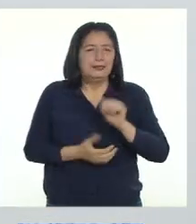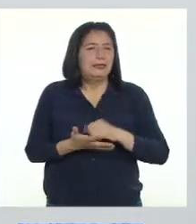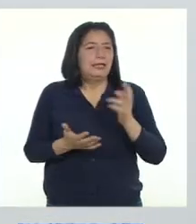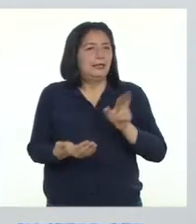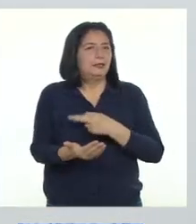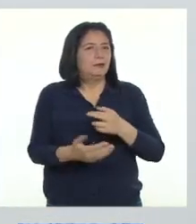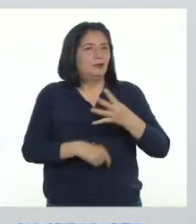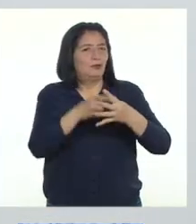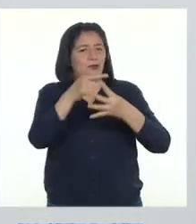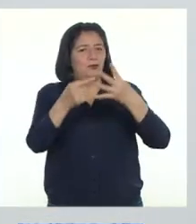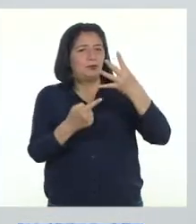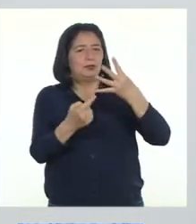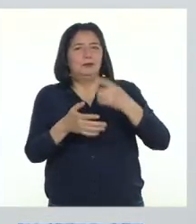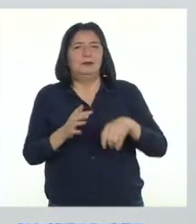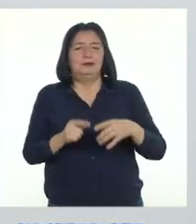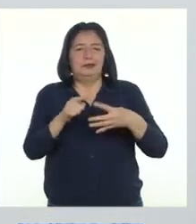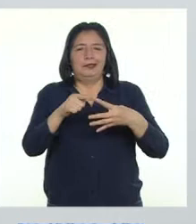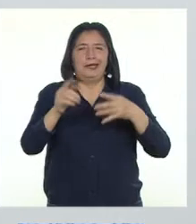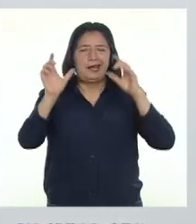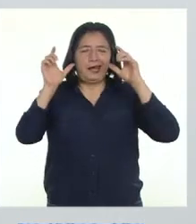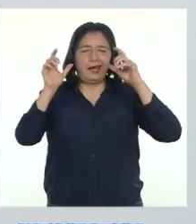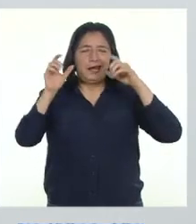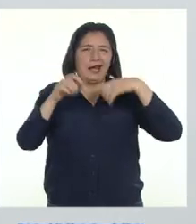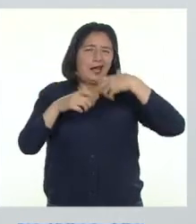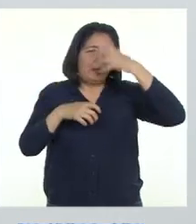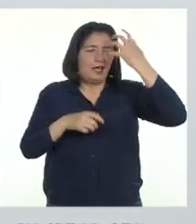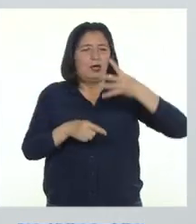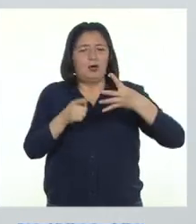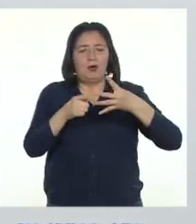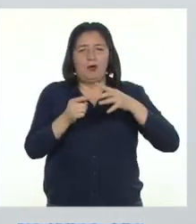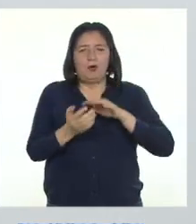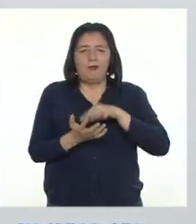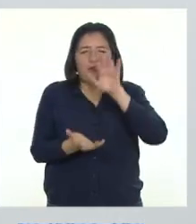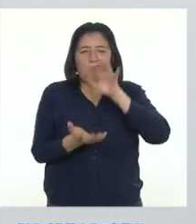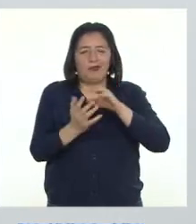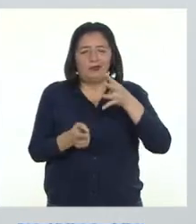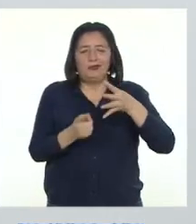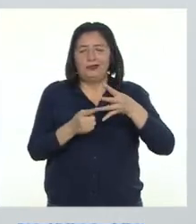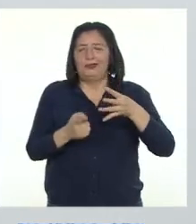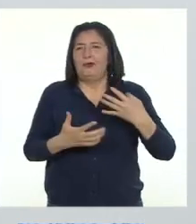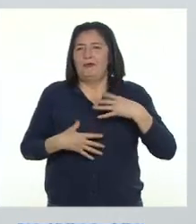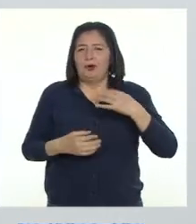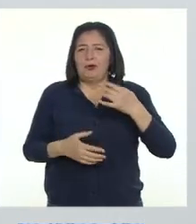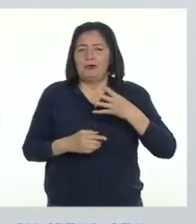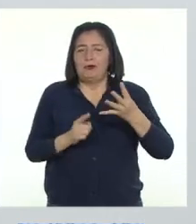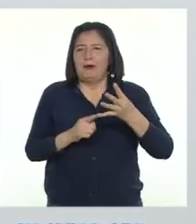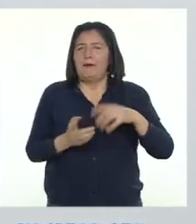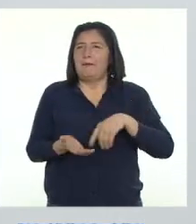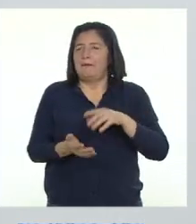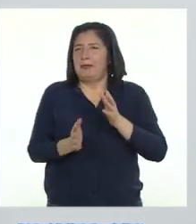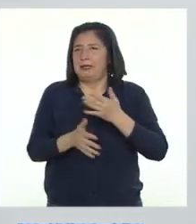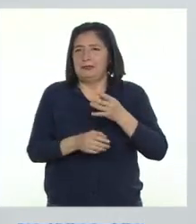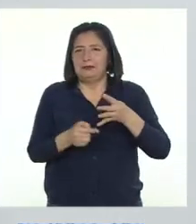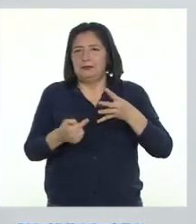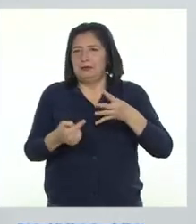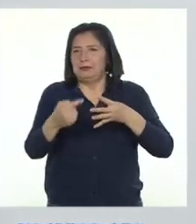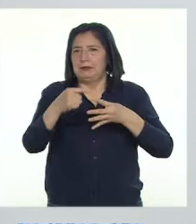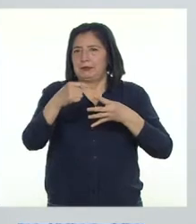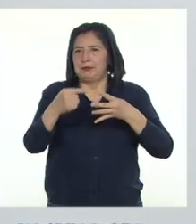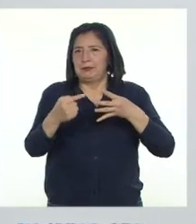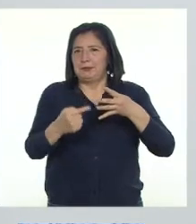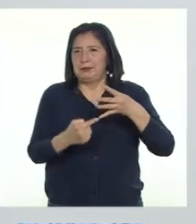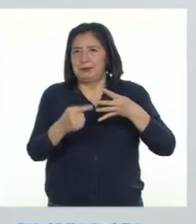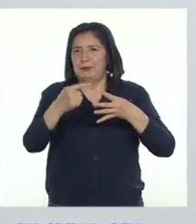esos ritmos, va a ser león, cocodrilo, mono, pez. León, cocodrilo, mono, pez. León,